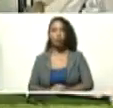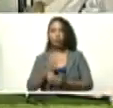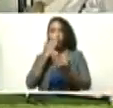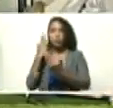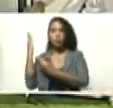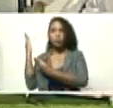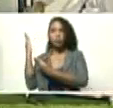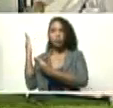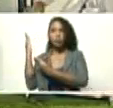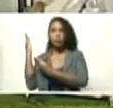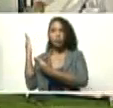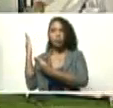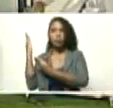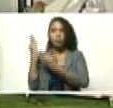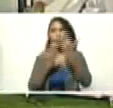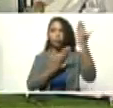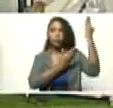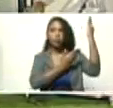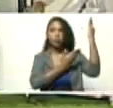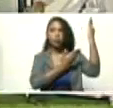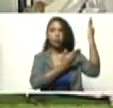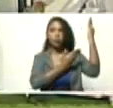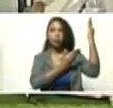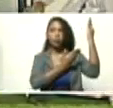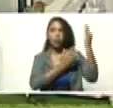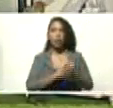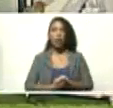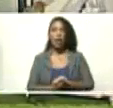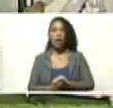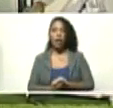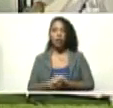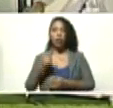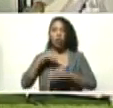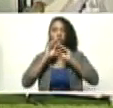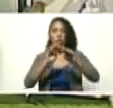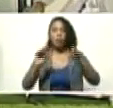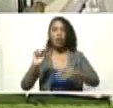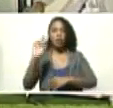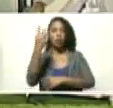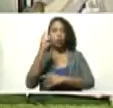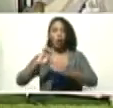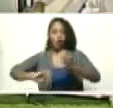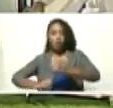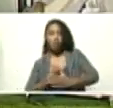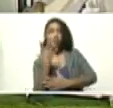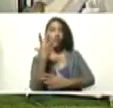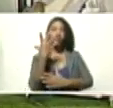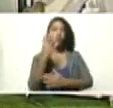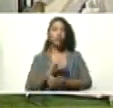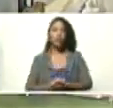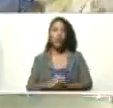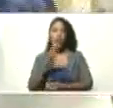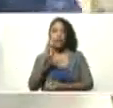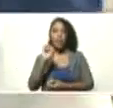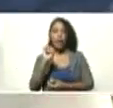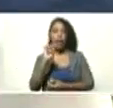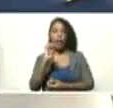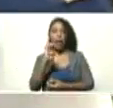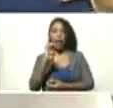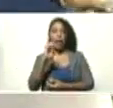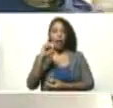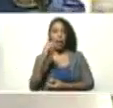Ñáñez, el renacimiento, la segunda R, llamo al renacimiento, a un renacer. Y en el caso